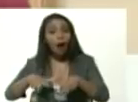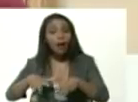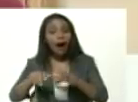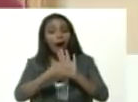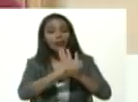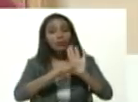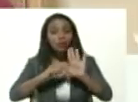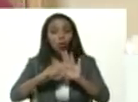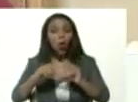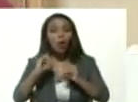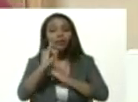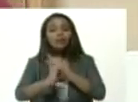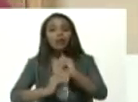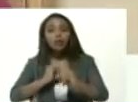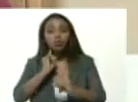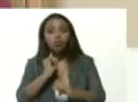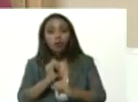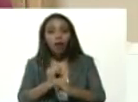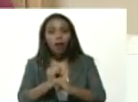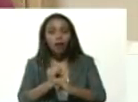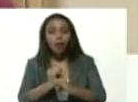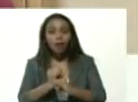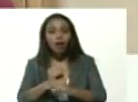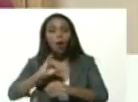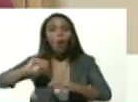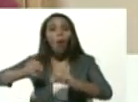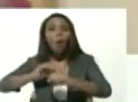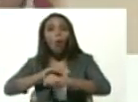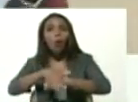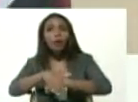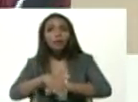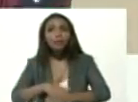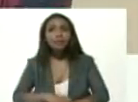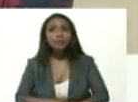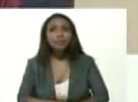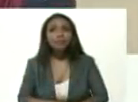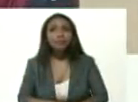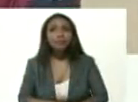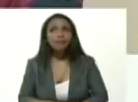artículo internacional, Jorge Rodríguez.